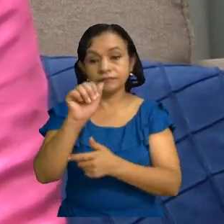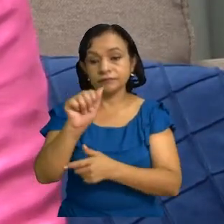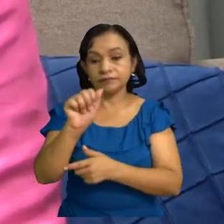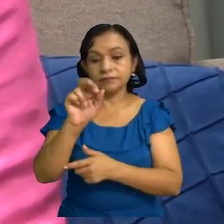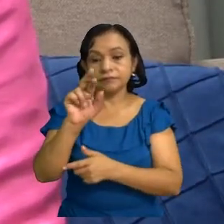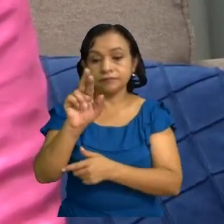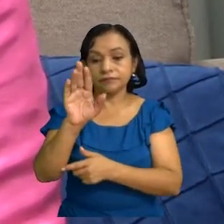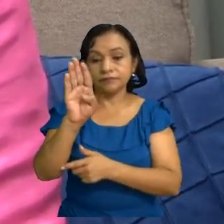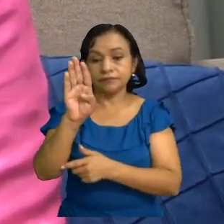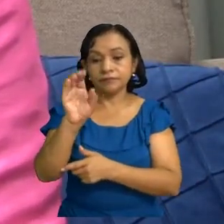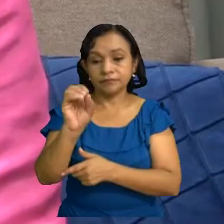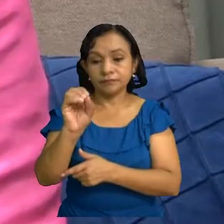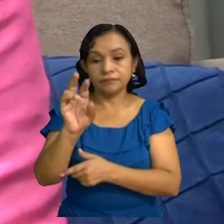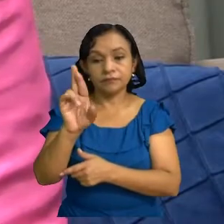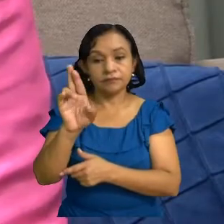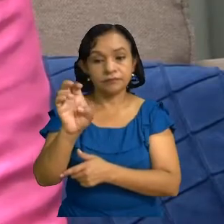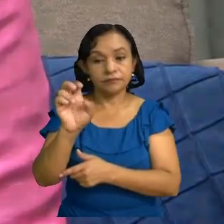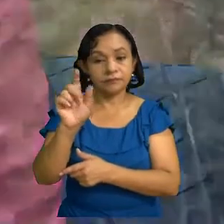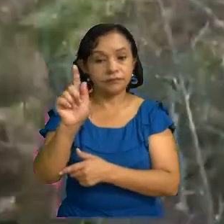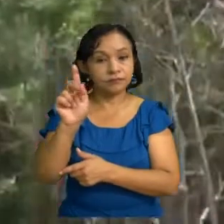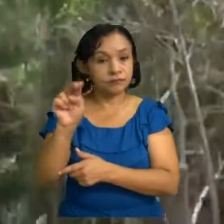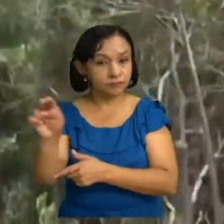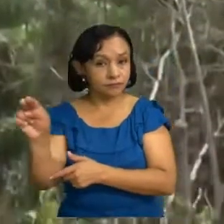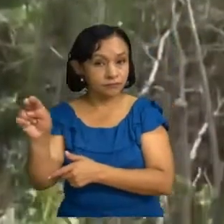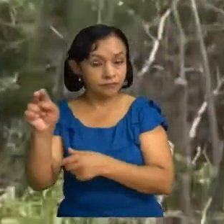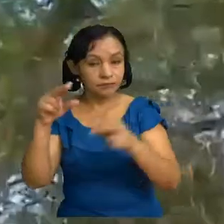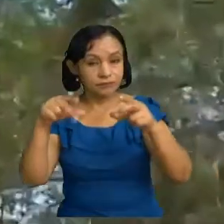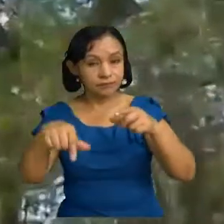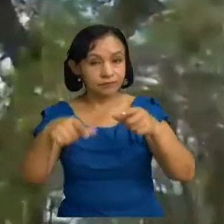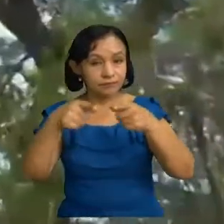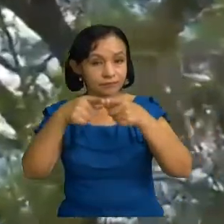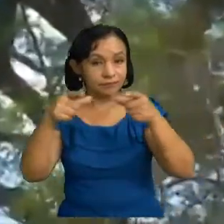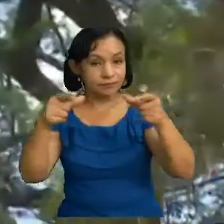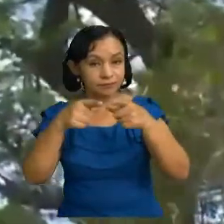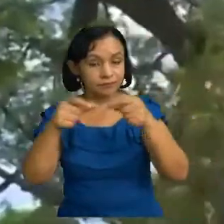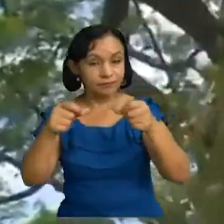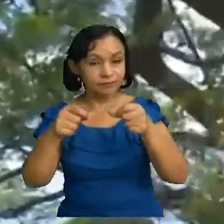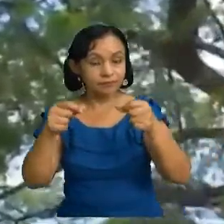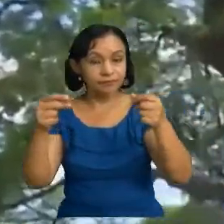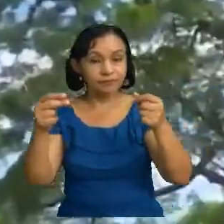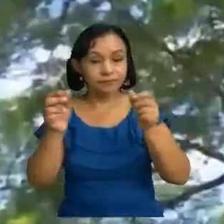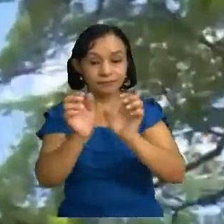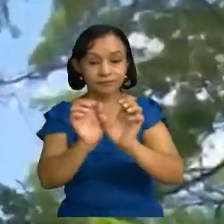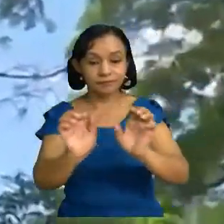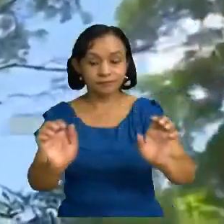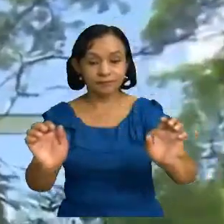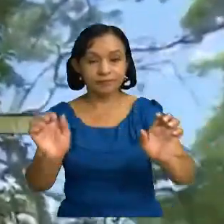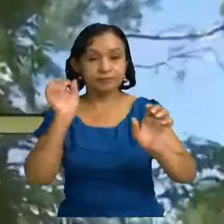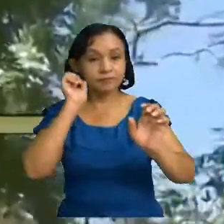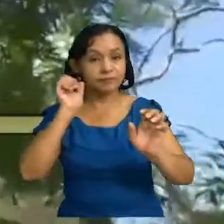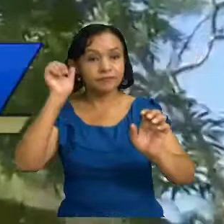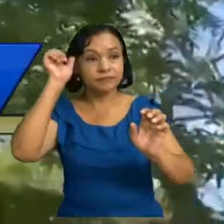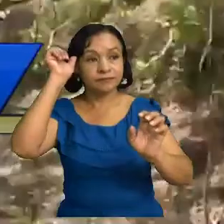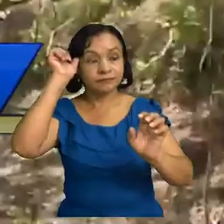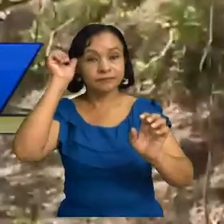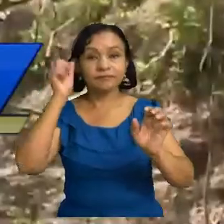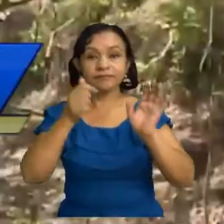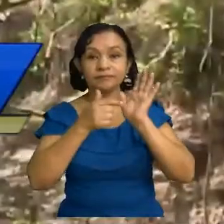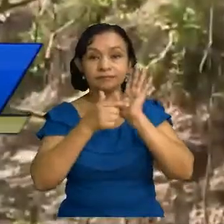y ahora hemos ampliado la educación formal a nuestros adultos mayores por ejemplo